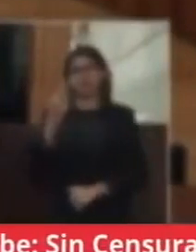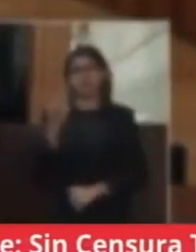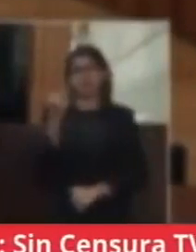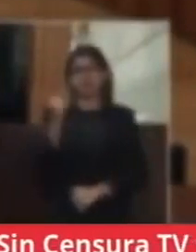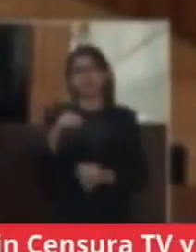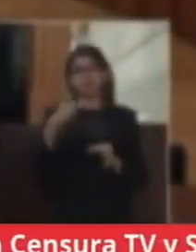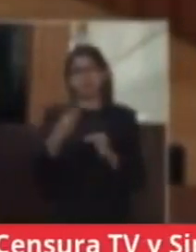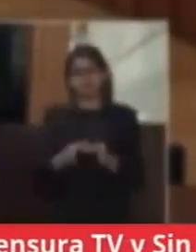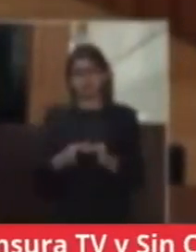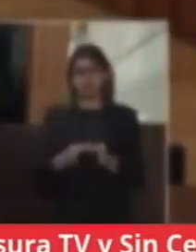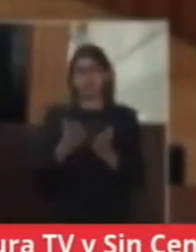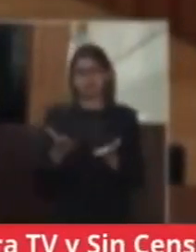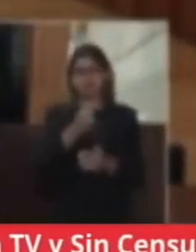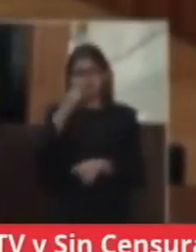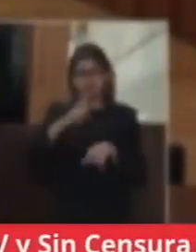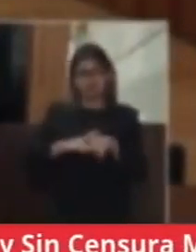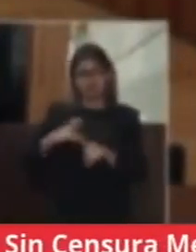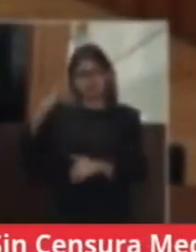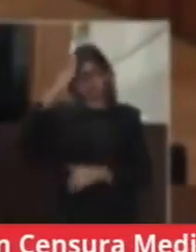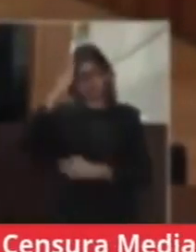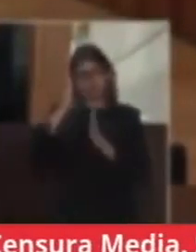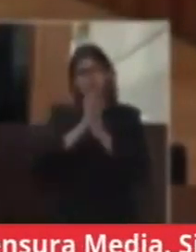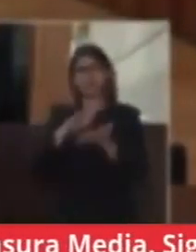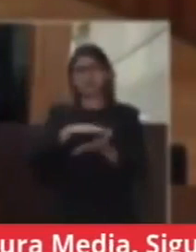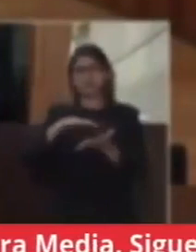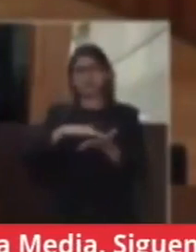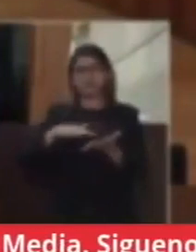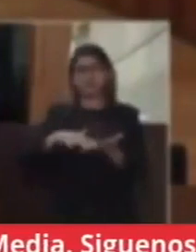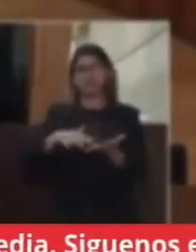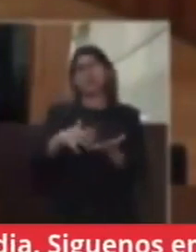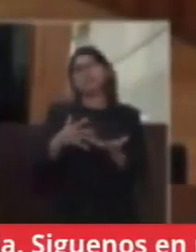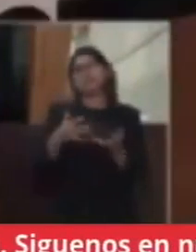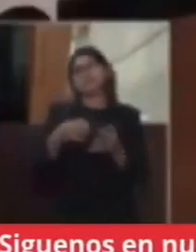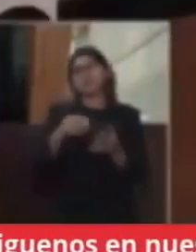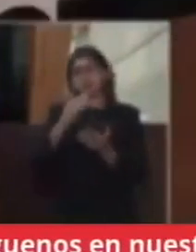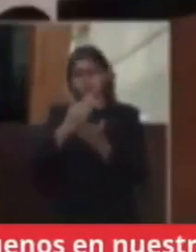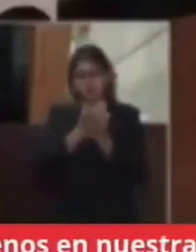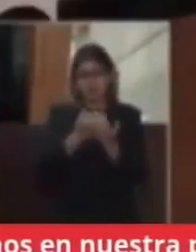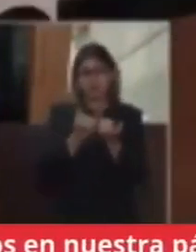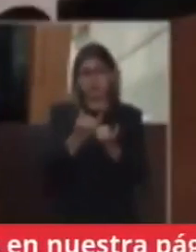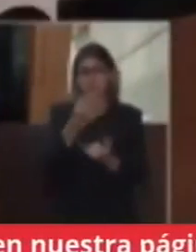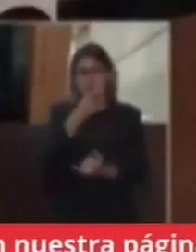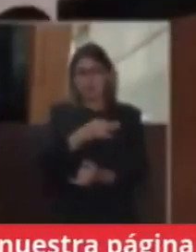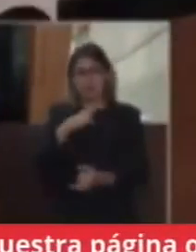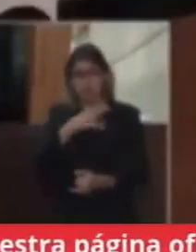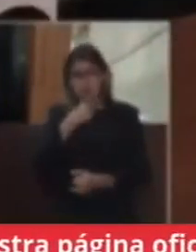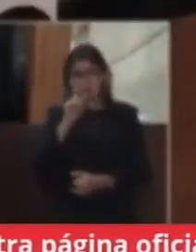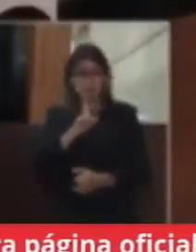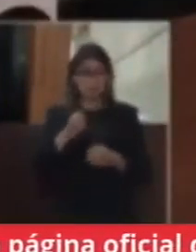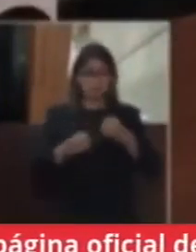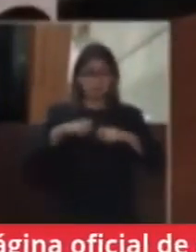todos los partidos del país, los partidos nacionales, tienen la obligación de postular al menos a 7